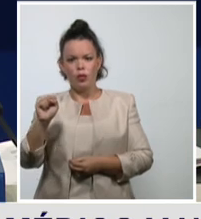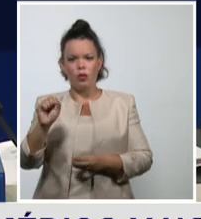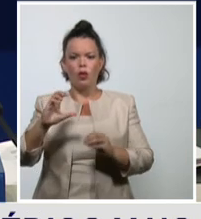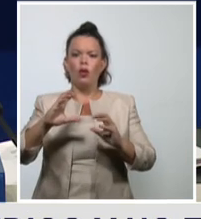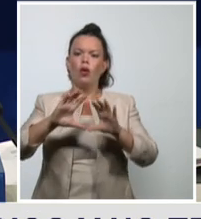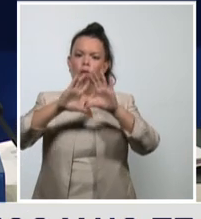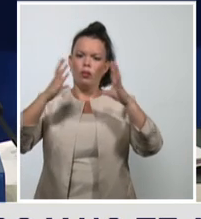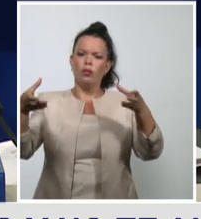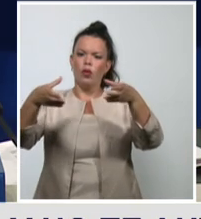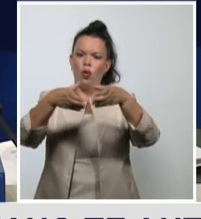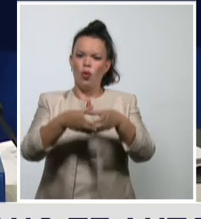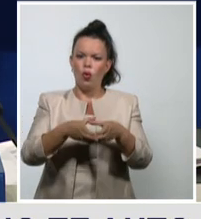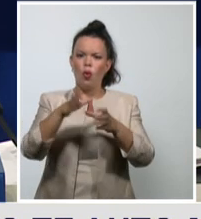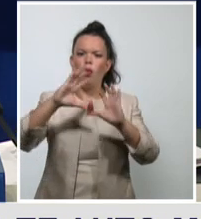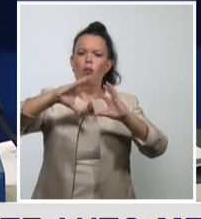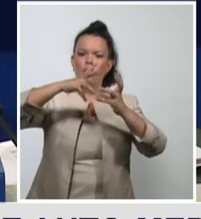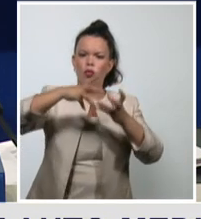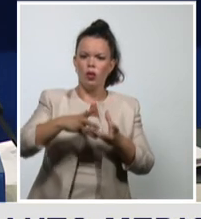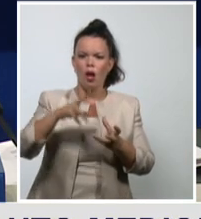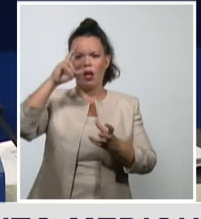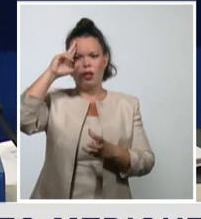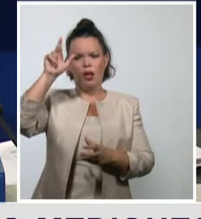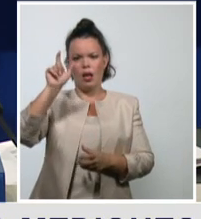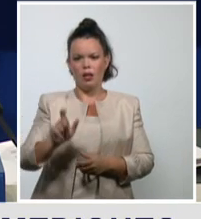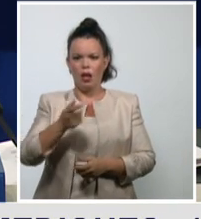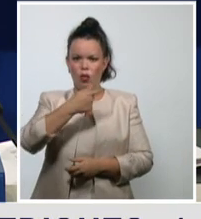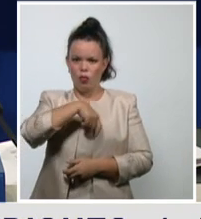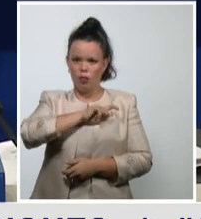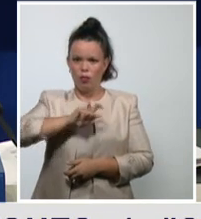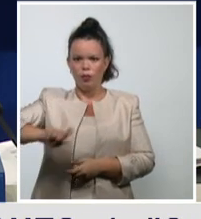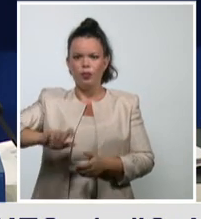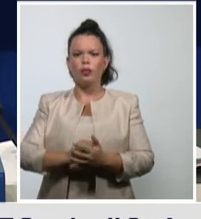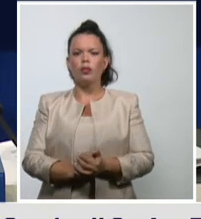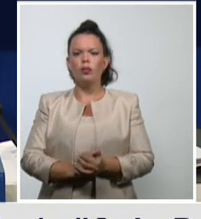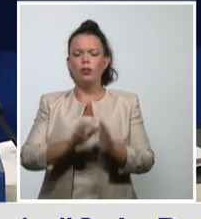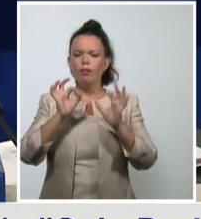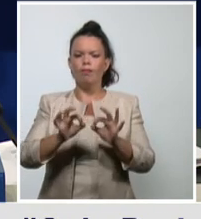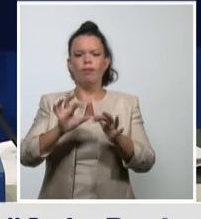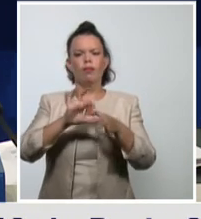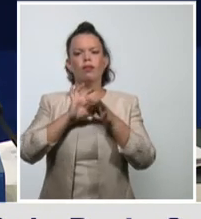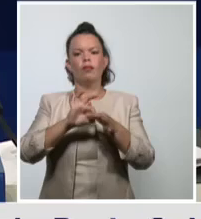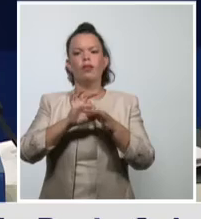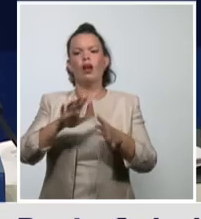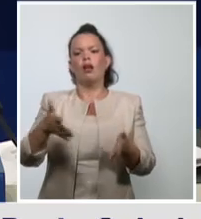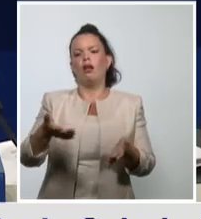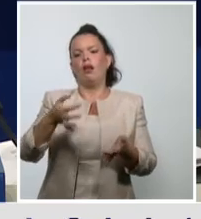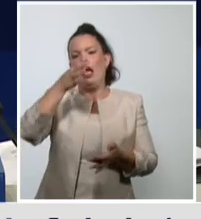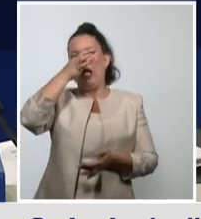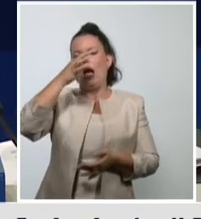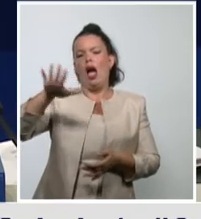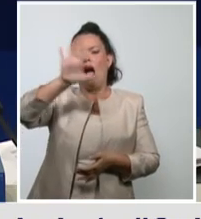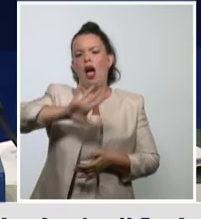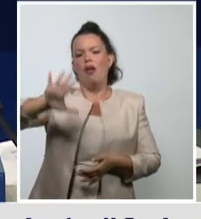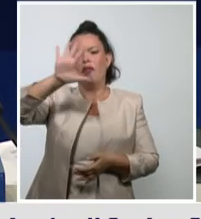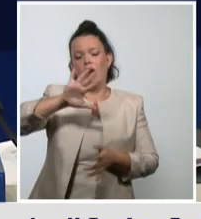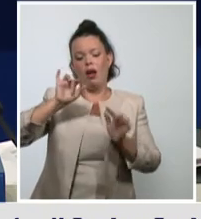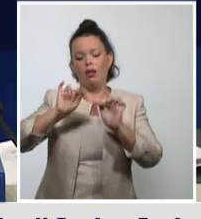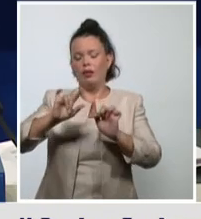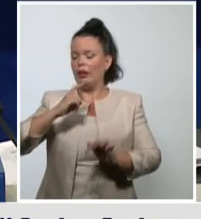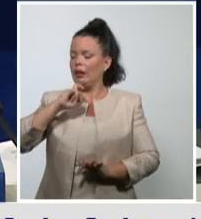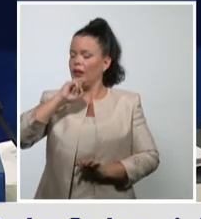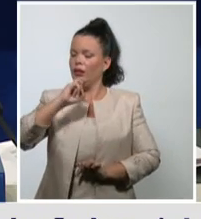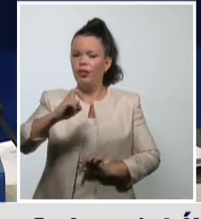de casos en países del África, casos que a veces es muy difícil el control,